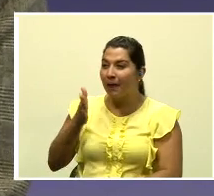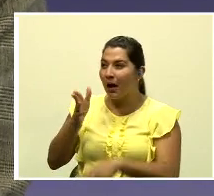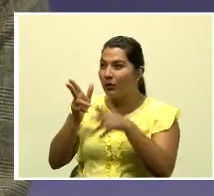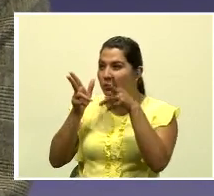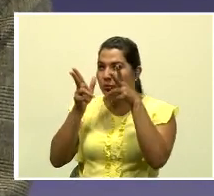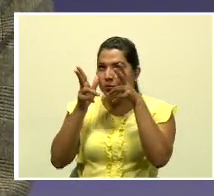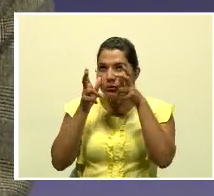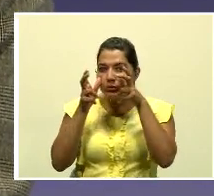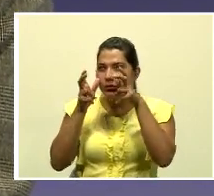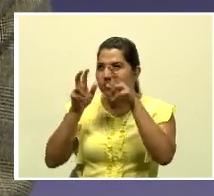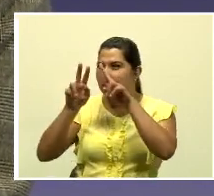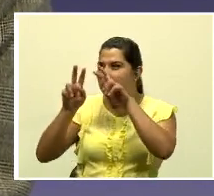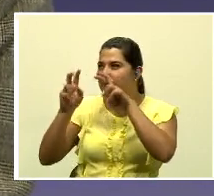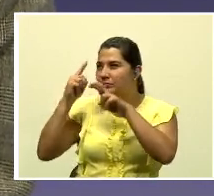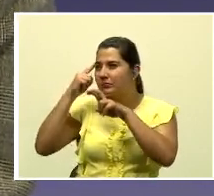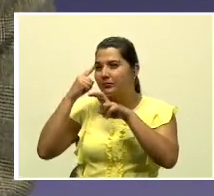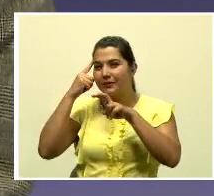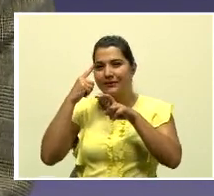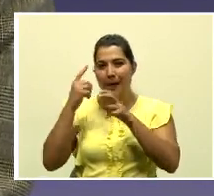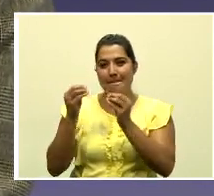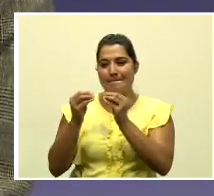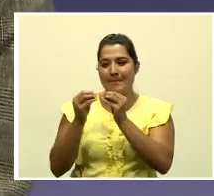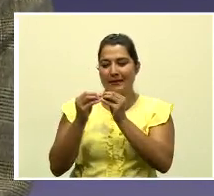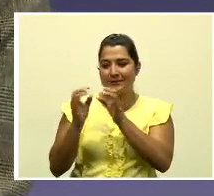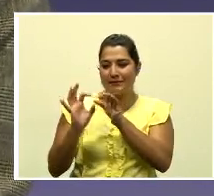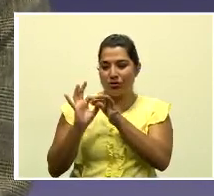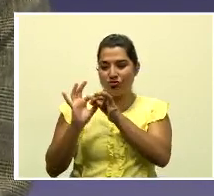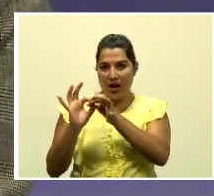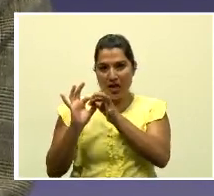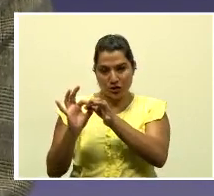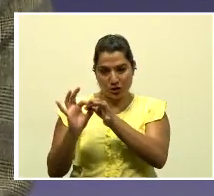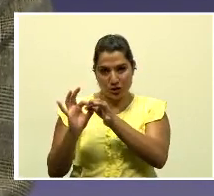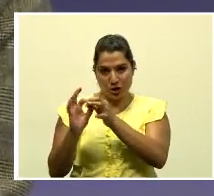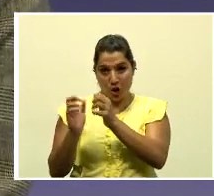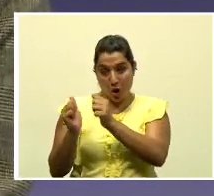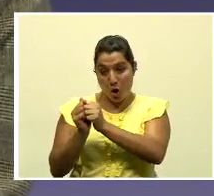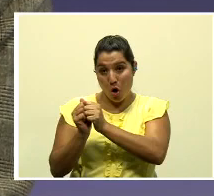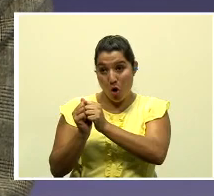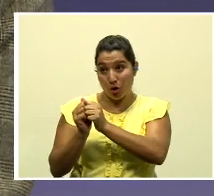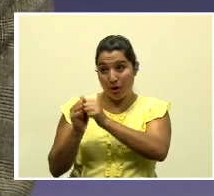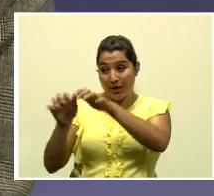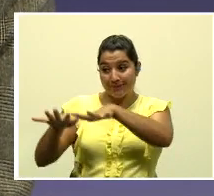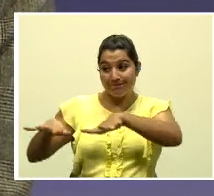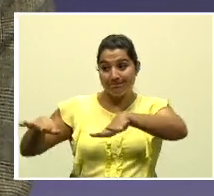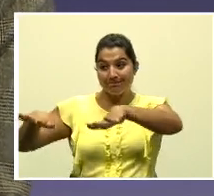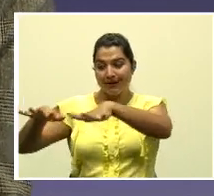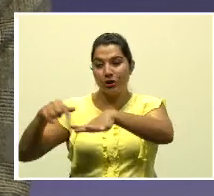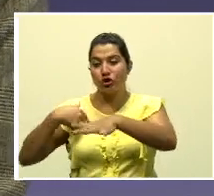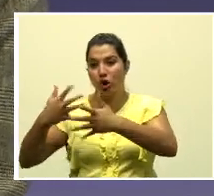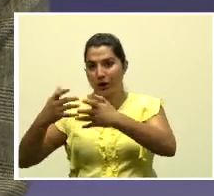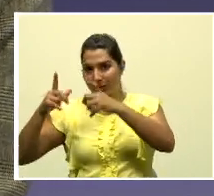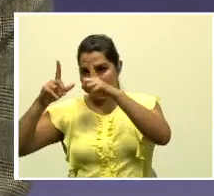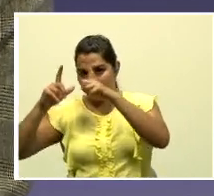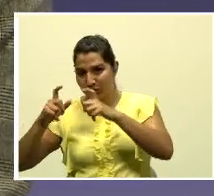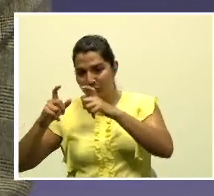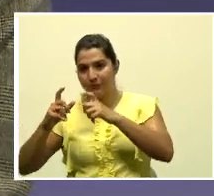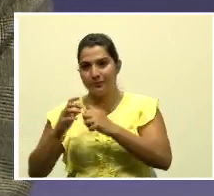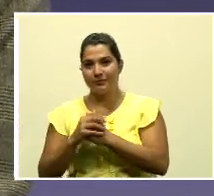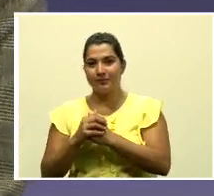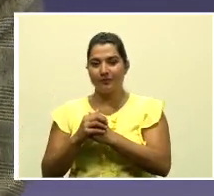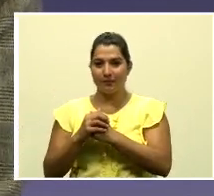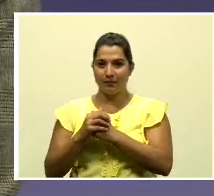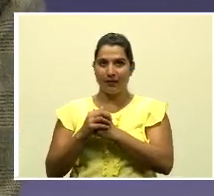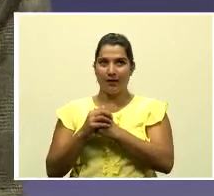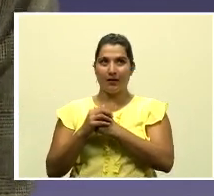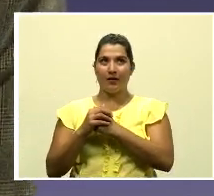otro tipo de relación con la imagen. Creo que tal vez es eso lo que aportan este tipo de cámaras, que a veces son,